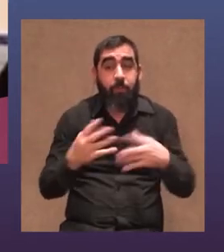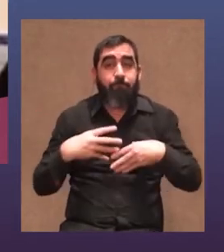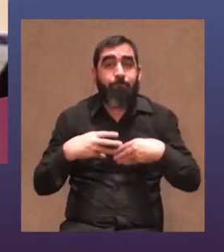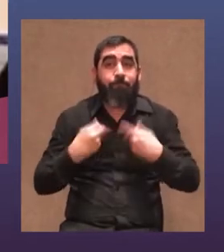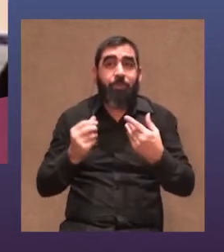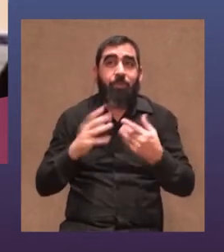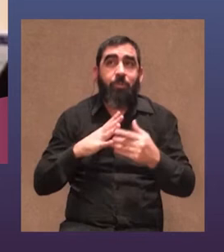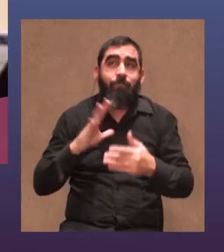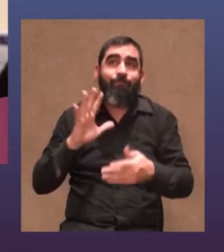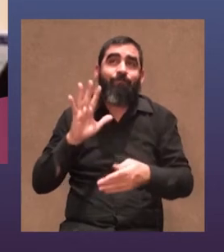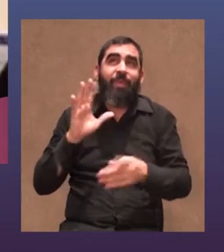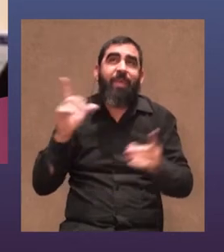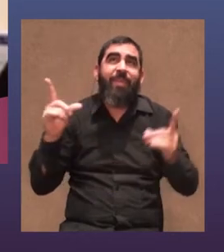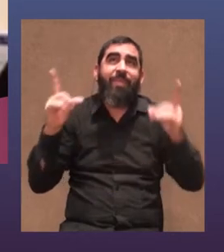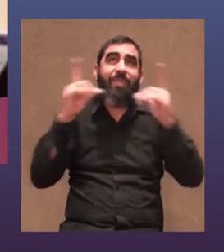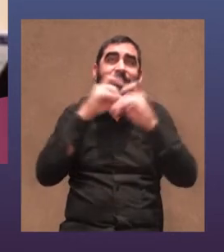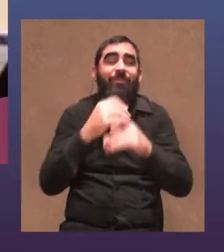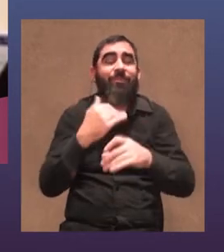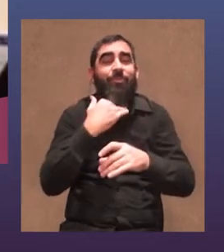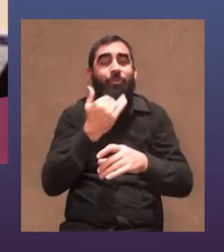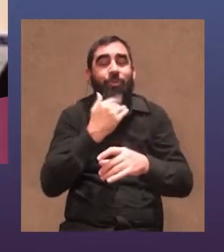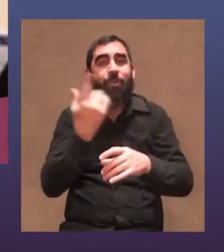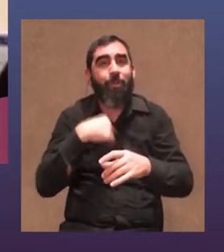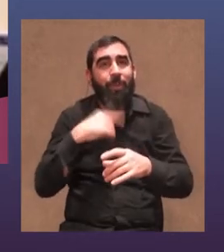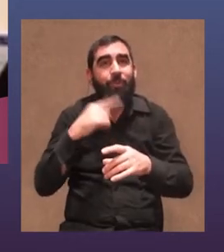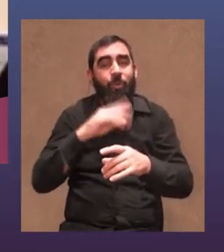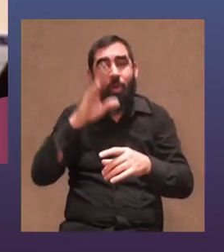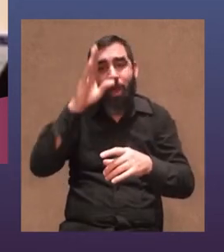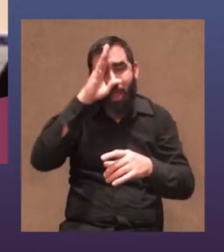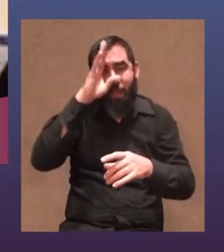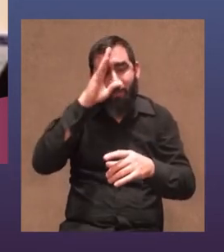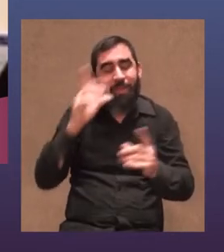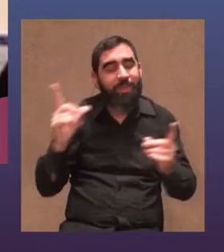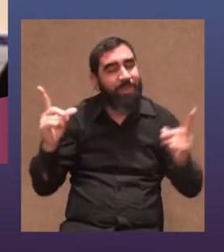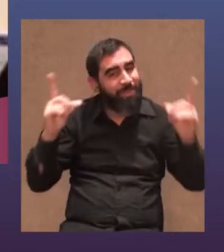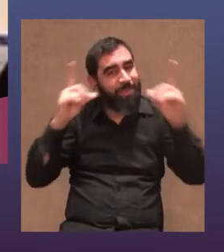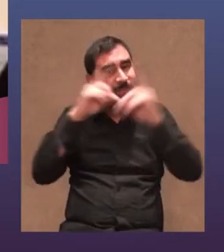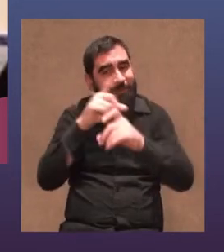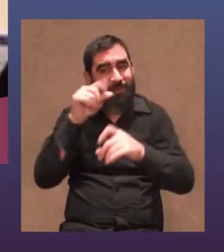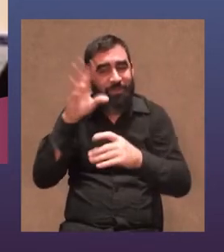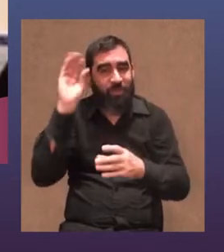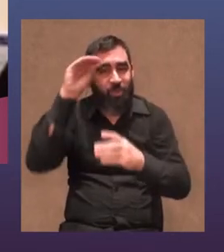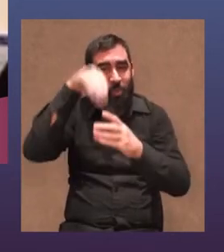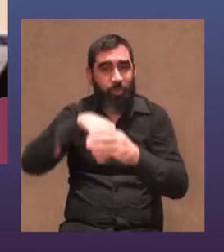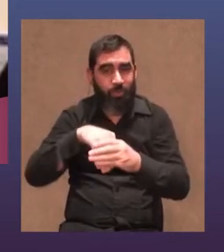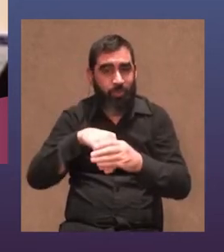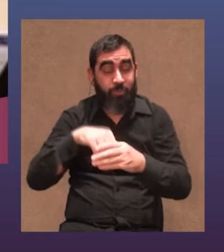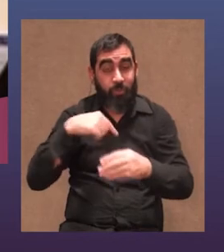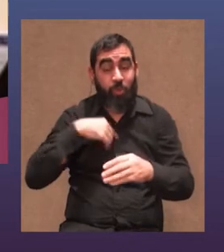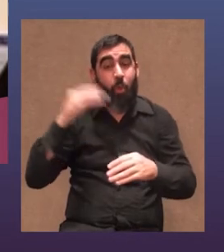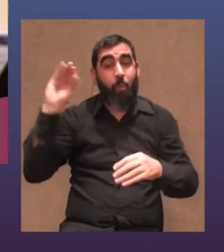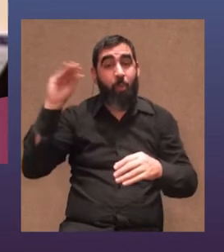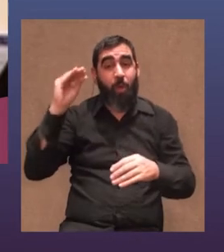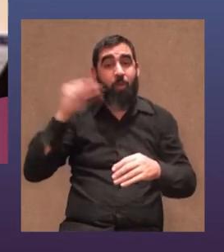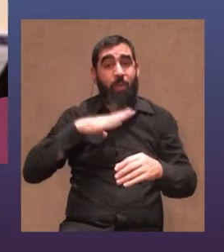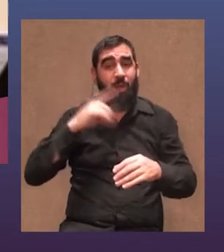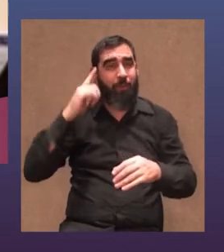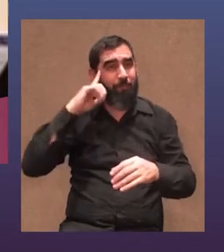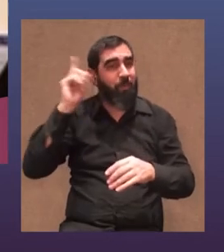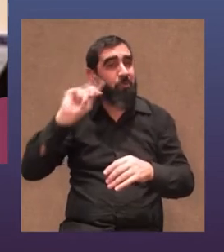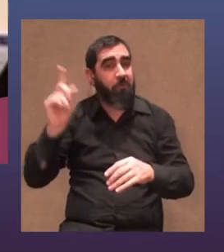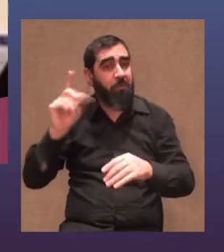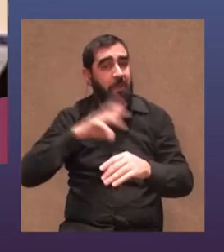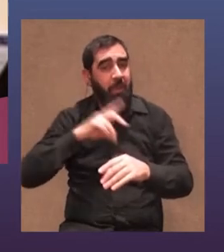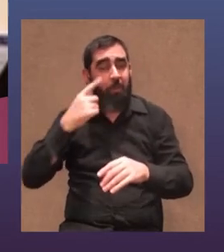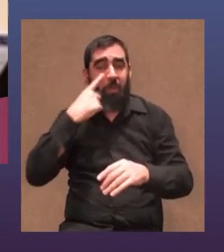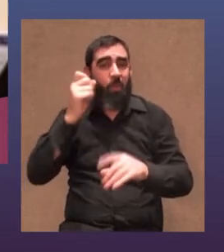no sé si es difícil, pero creo que soy más consciente de la dificultad que implica. Creo que cuando era más joven era más inconsciente.